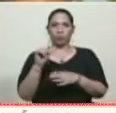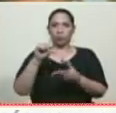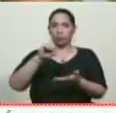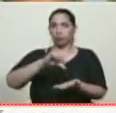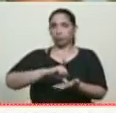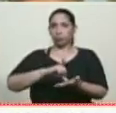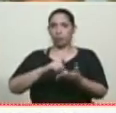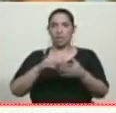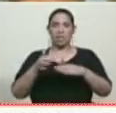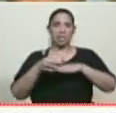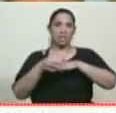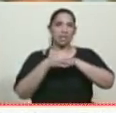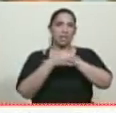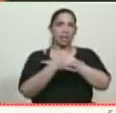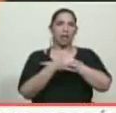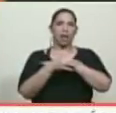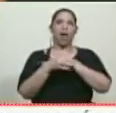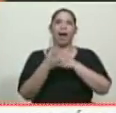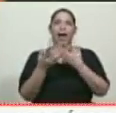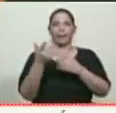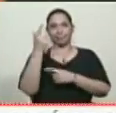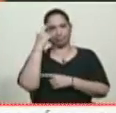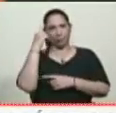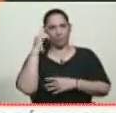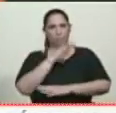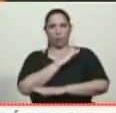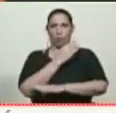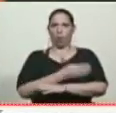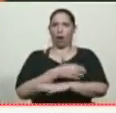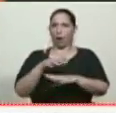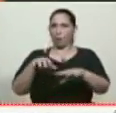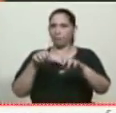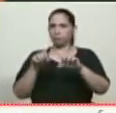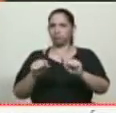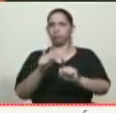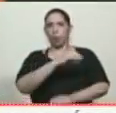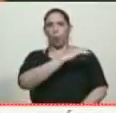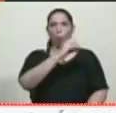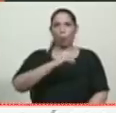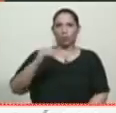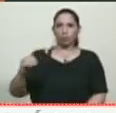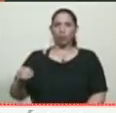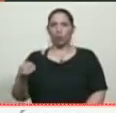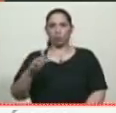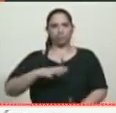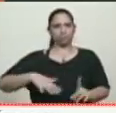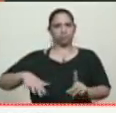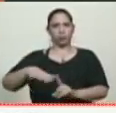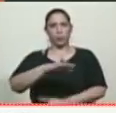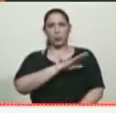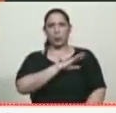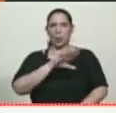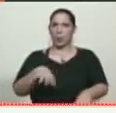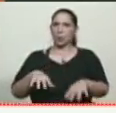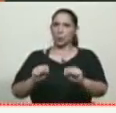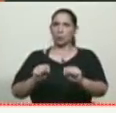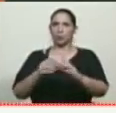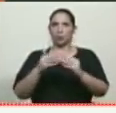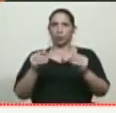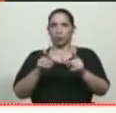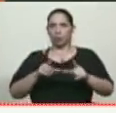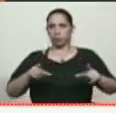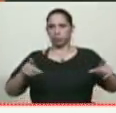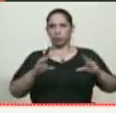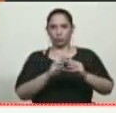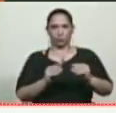dominar el Orinoco. Él entiende, dominando el Orinoco, domino todas las extensiones y además de eso, los